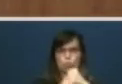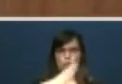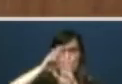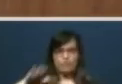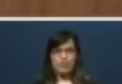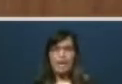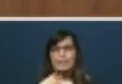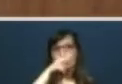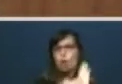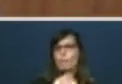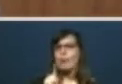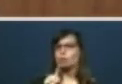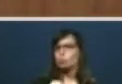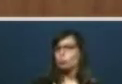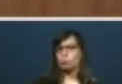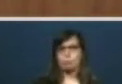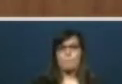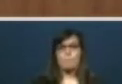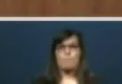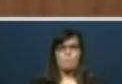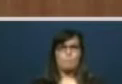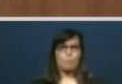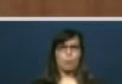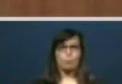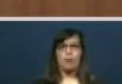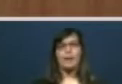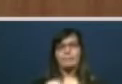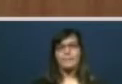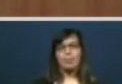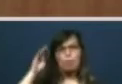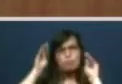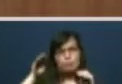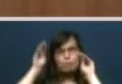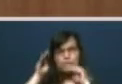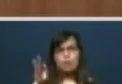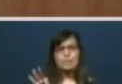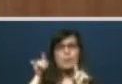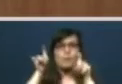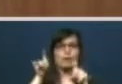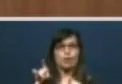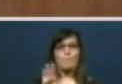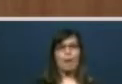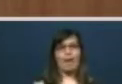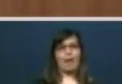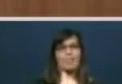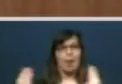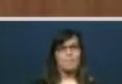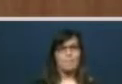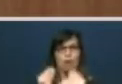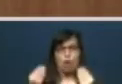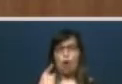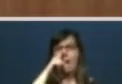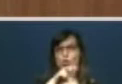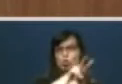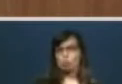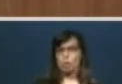con una norma propia y seguiremos incidiendo en la formación del profesorado como factor de calidad habiendo aumentado desde el año 2008